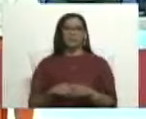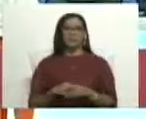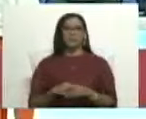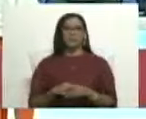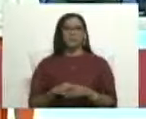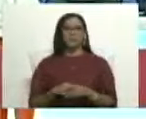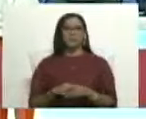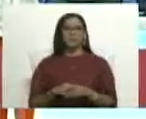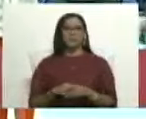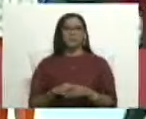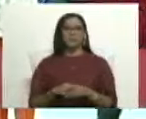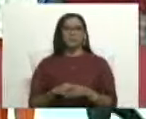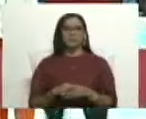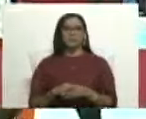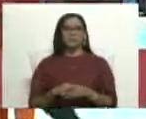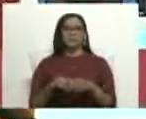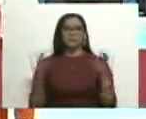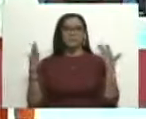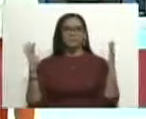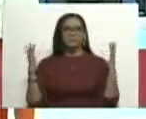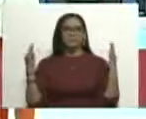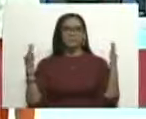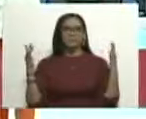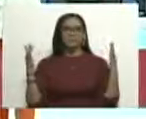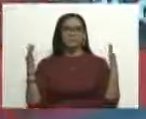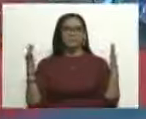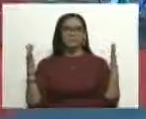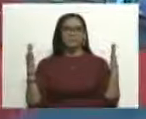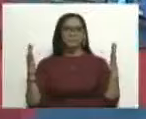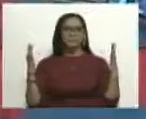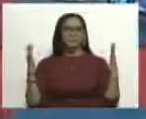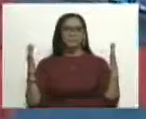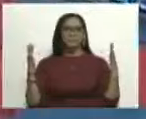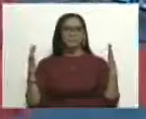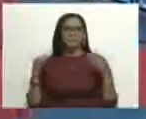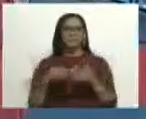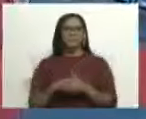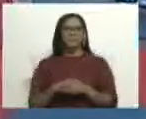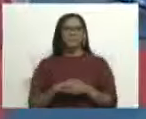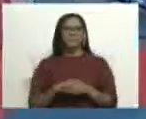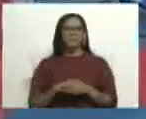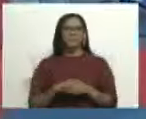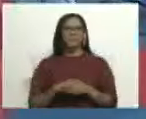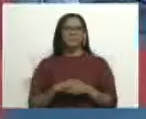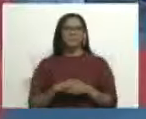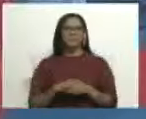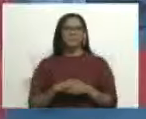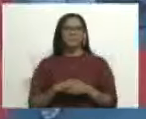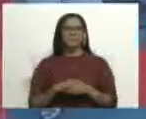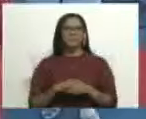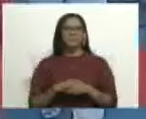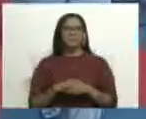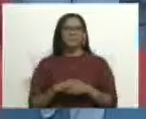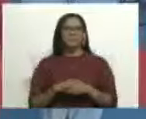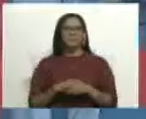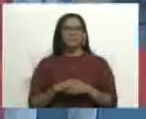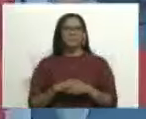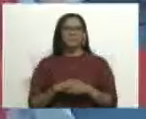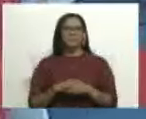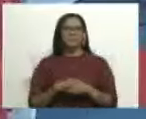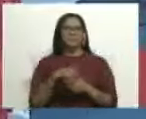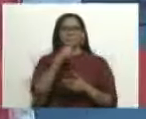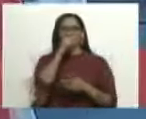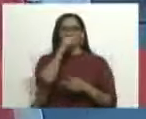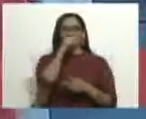Marinés Victoria Longar Marcano, Neira Gamboa de Domínguez, capitán de fragata Liskeli